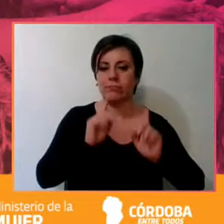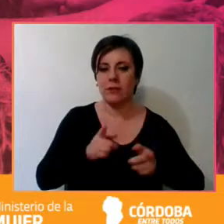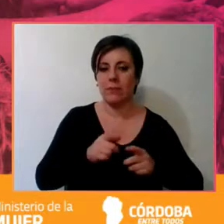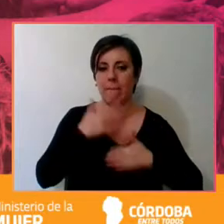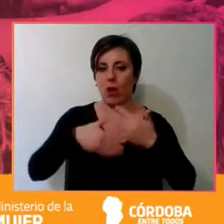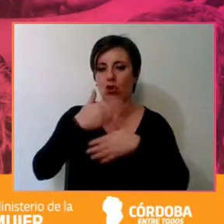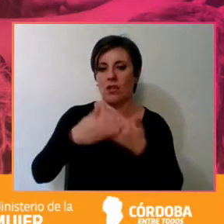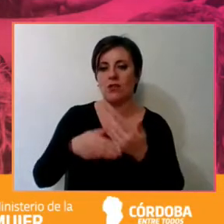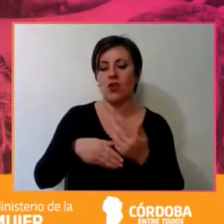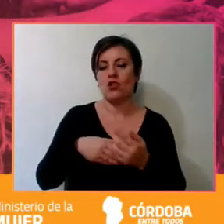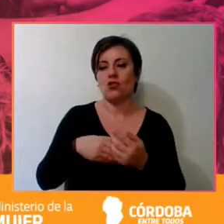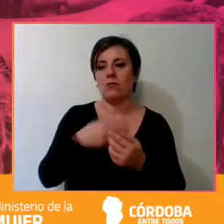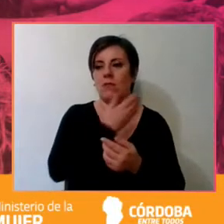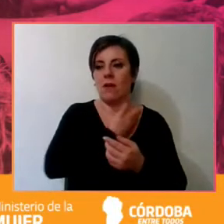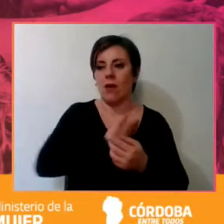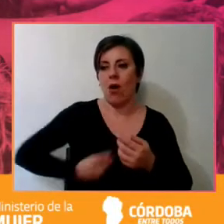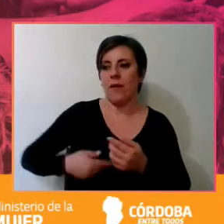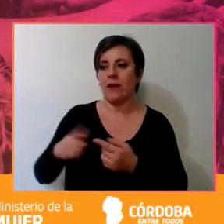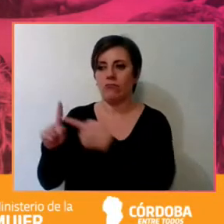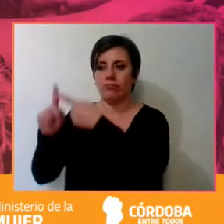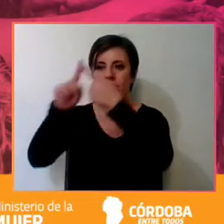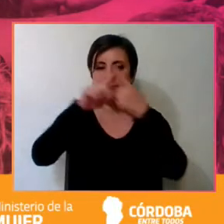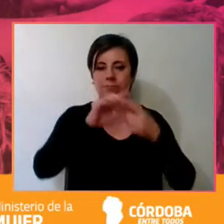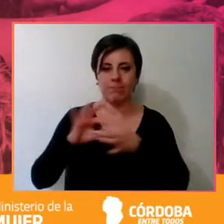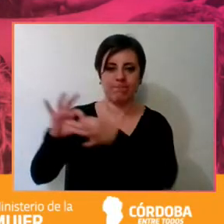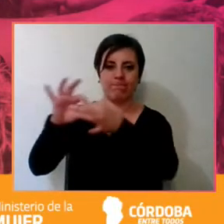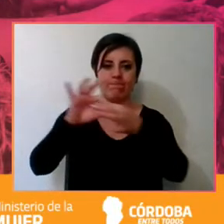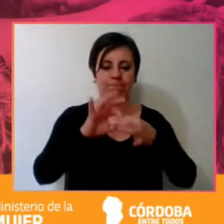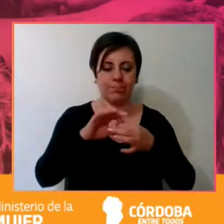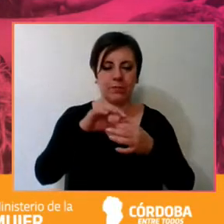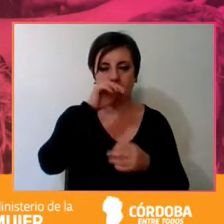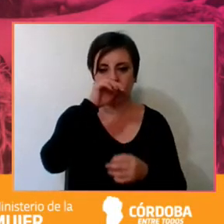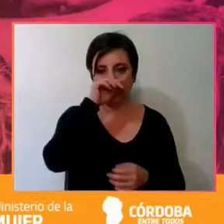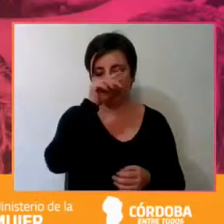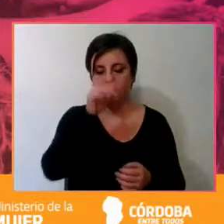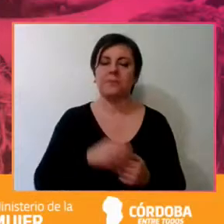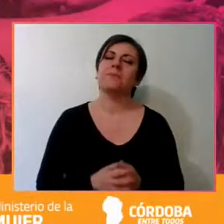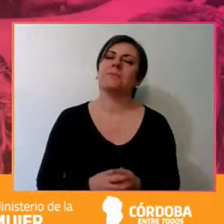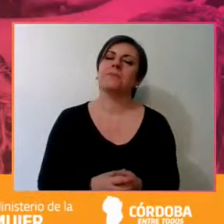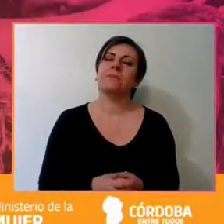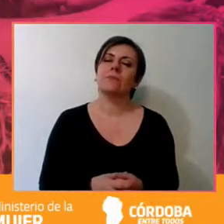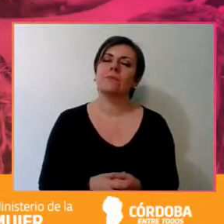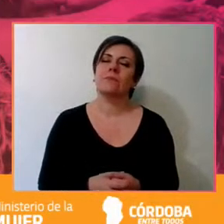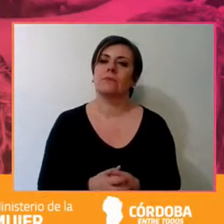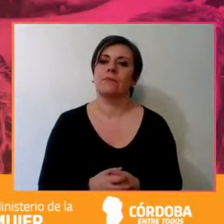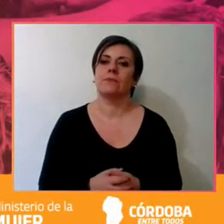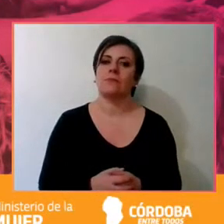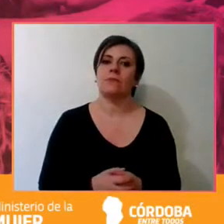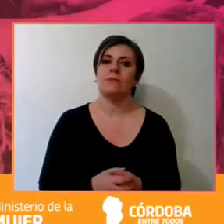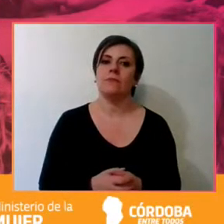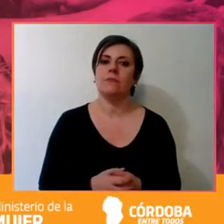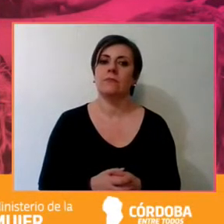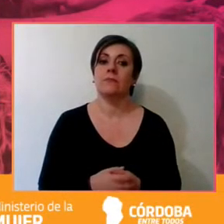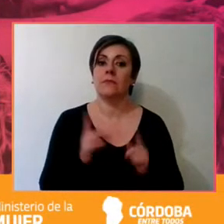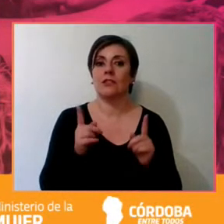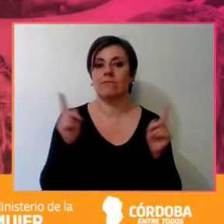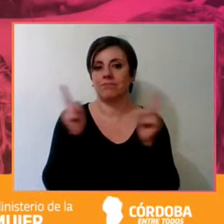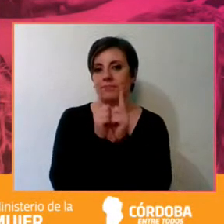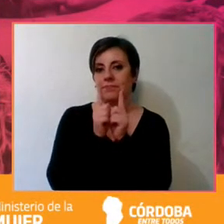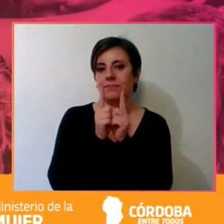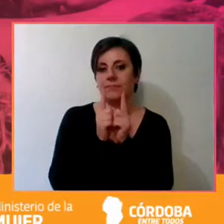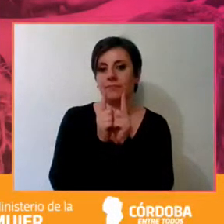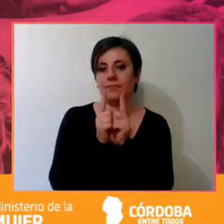procesos intergubernamentales, como ha señalado Alejandra en su exposición. Esto se ve quizás muy chiquito, les